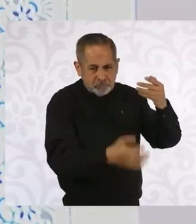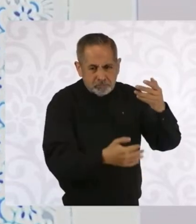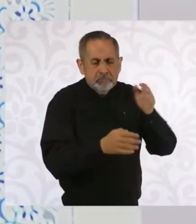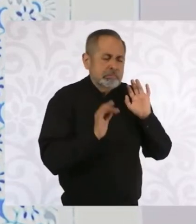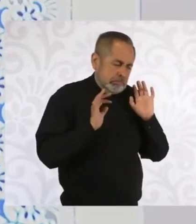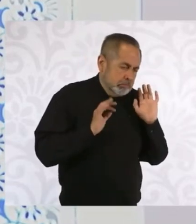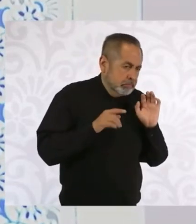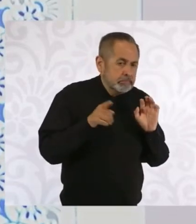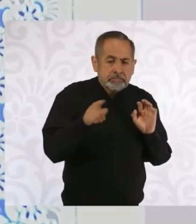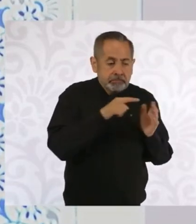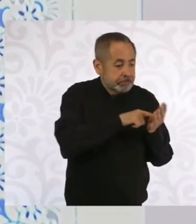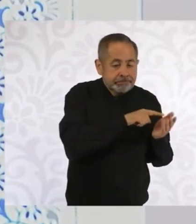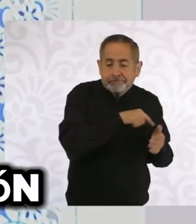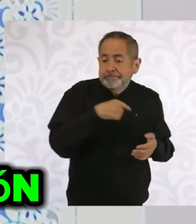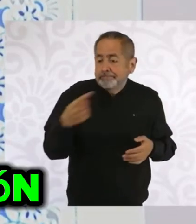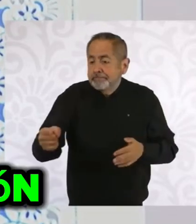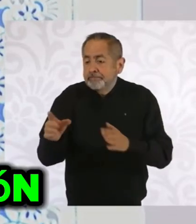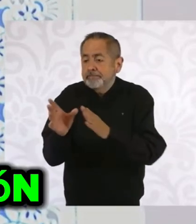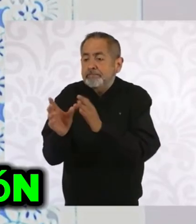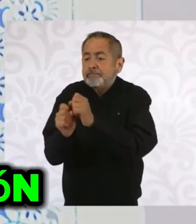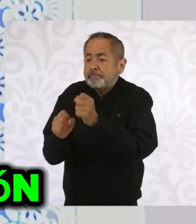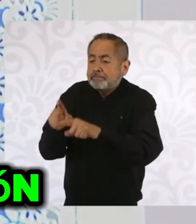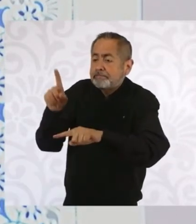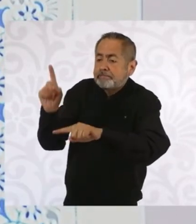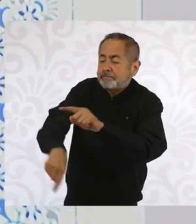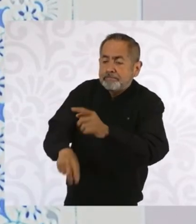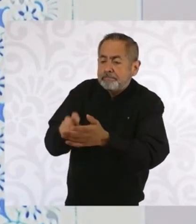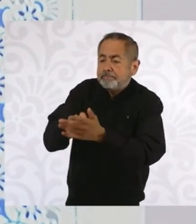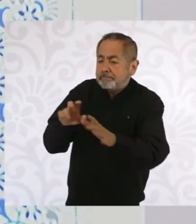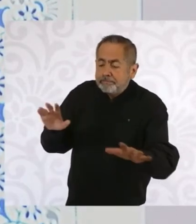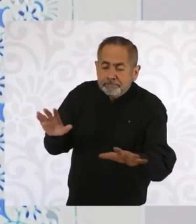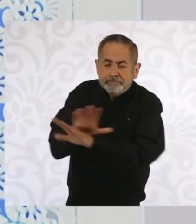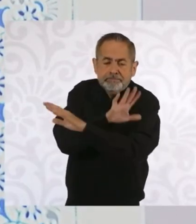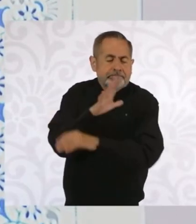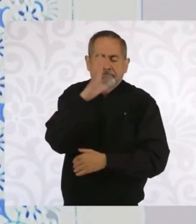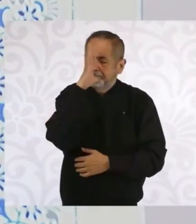Judicial, en el marco de nuestra Constitución.